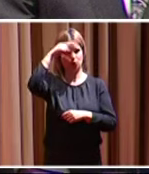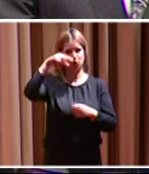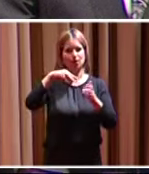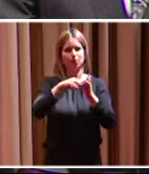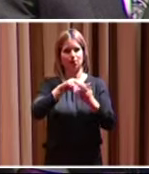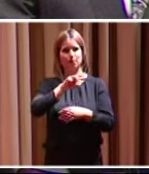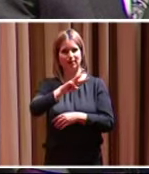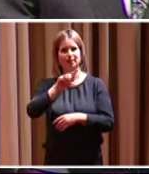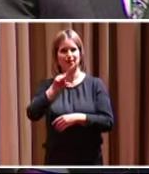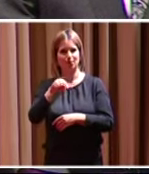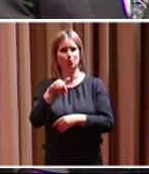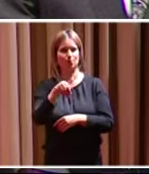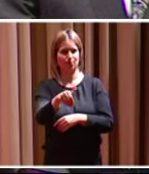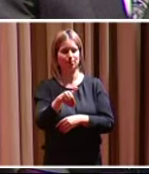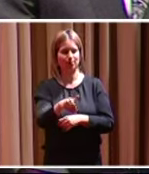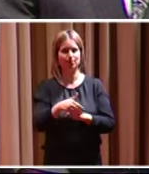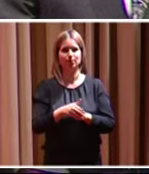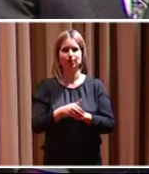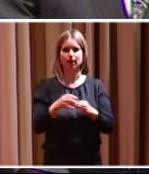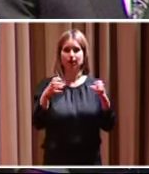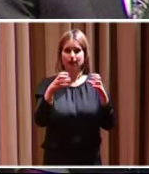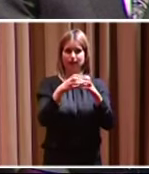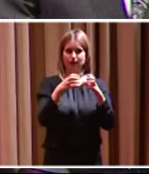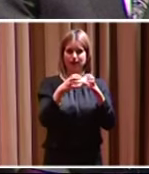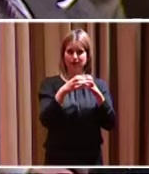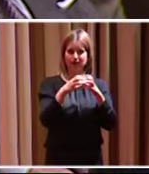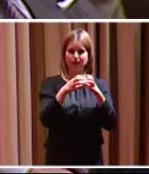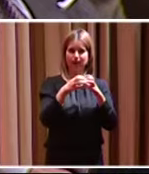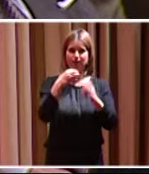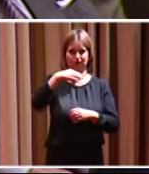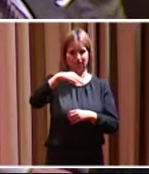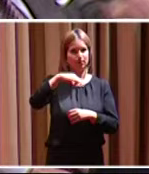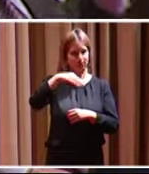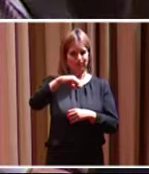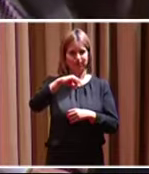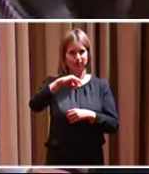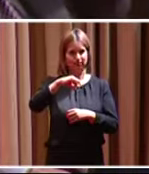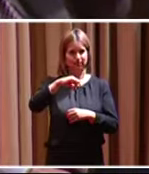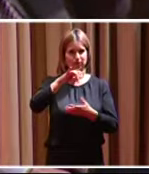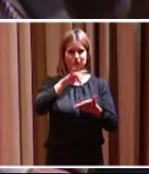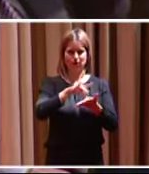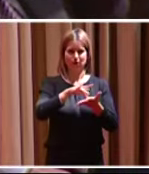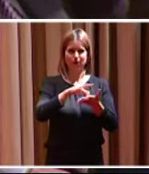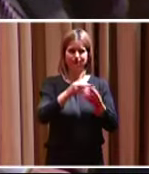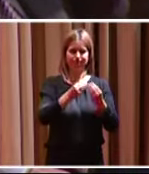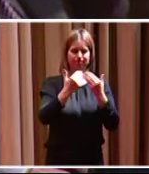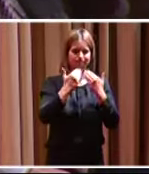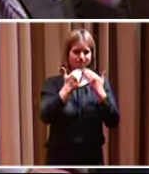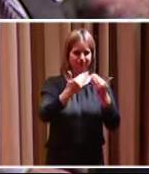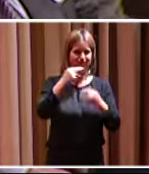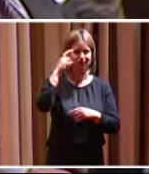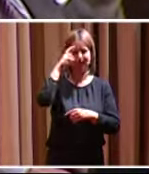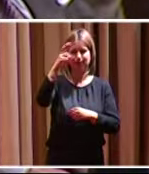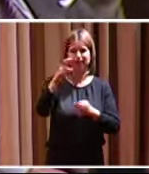en 2031. La Granada de Oro se otorga desde la gratitud y respeto a